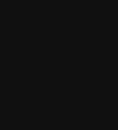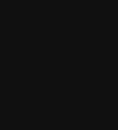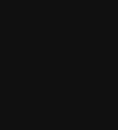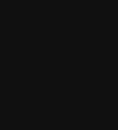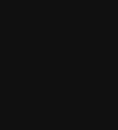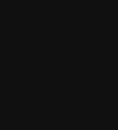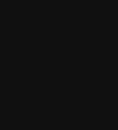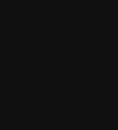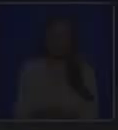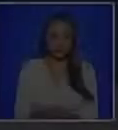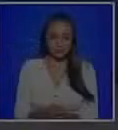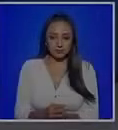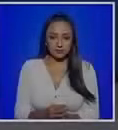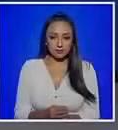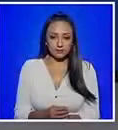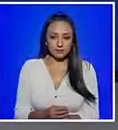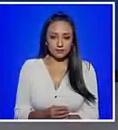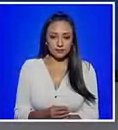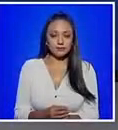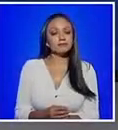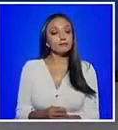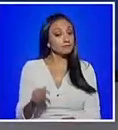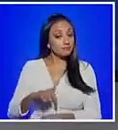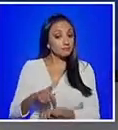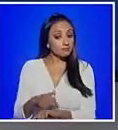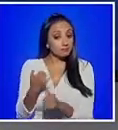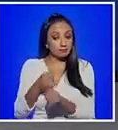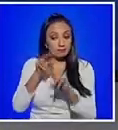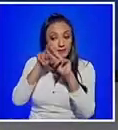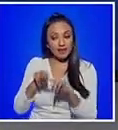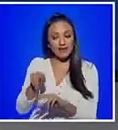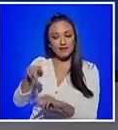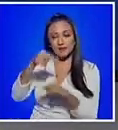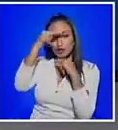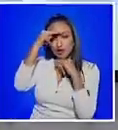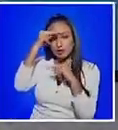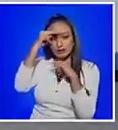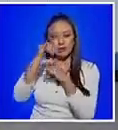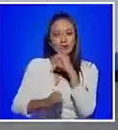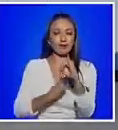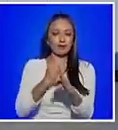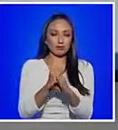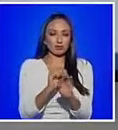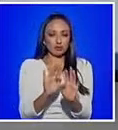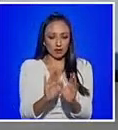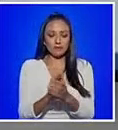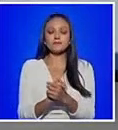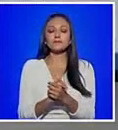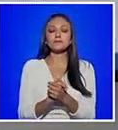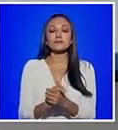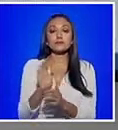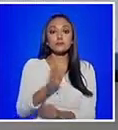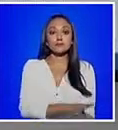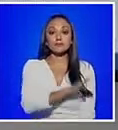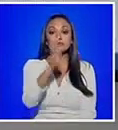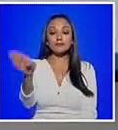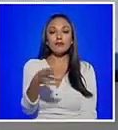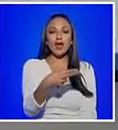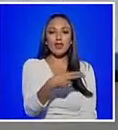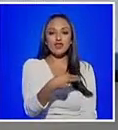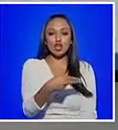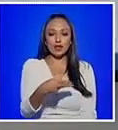clase. Y es momento de repasar las noticias del mundo. Nos vamos hasta Indonesia, donde un sismo